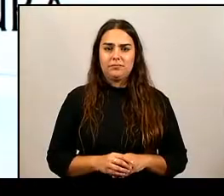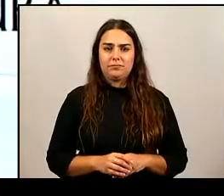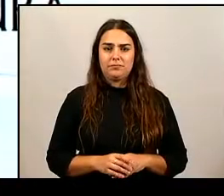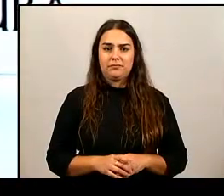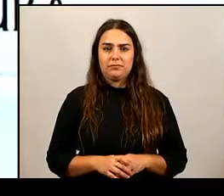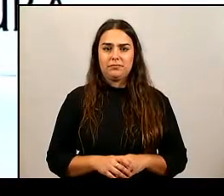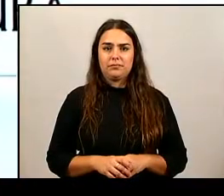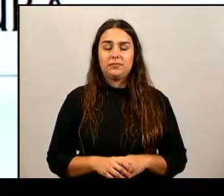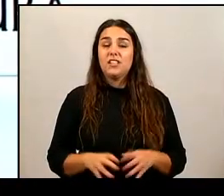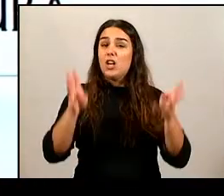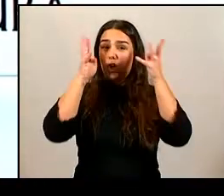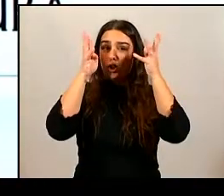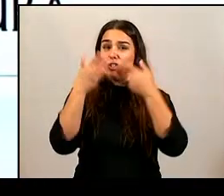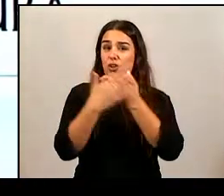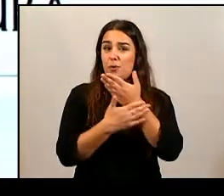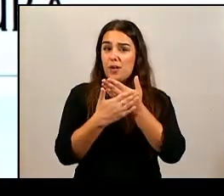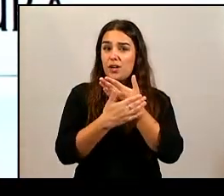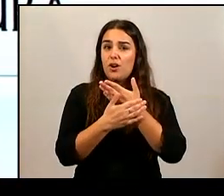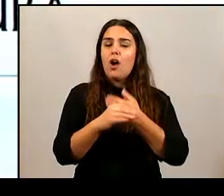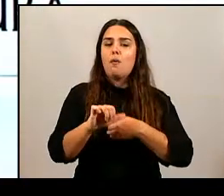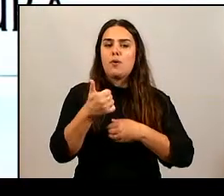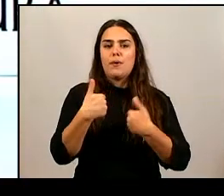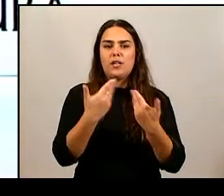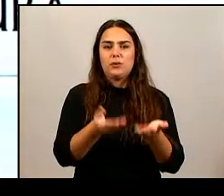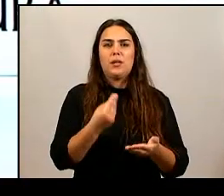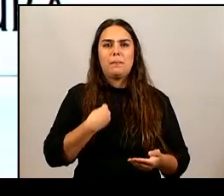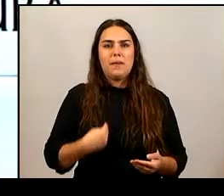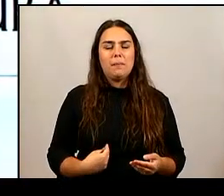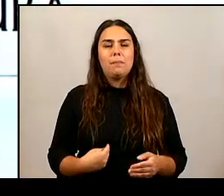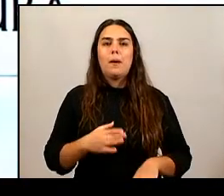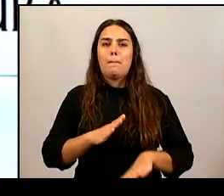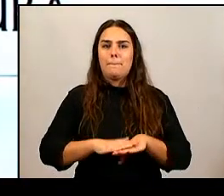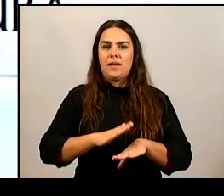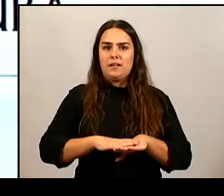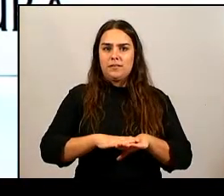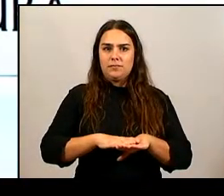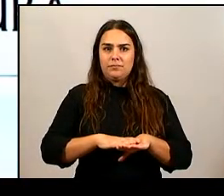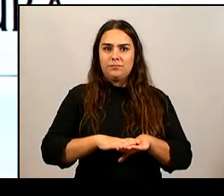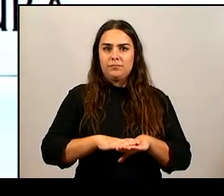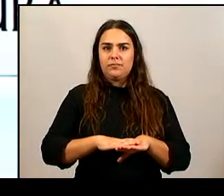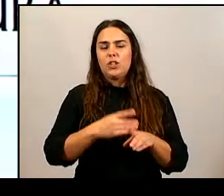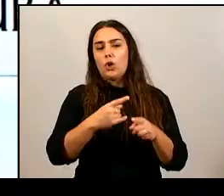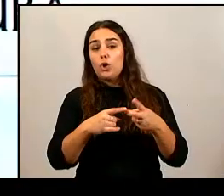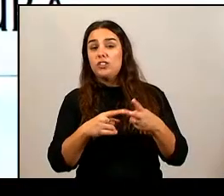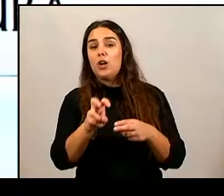El Consejo de Gobierno ha aprobado las ayudas en otro orden de cosas,